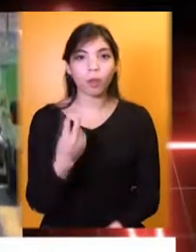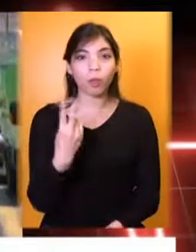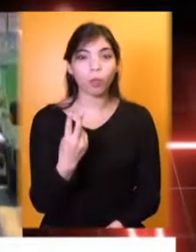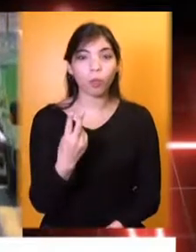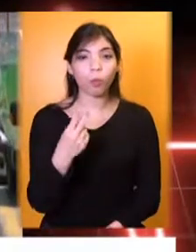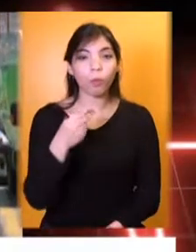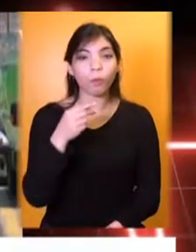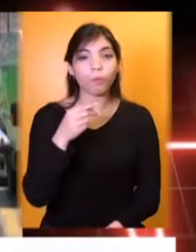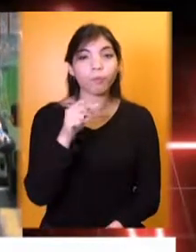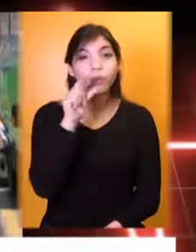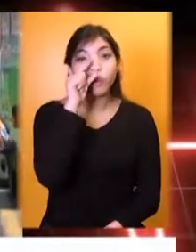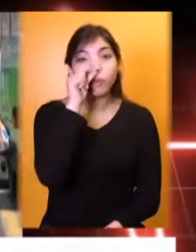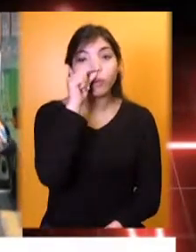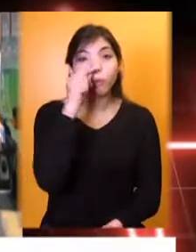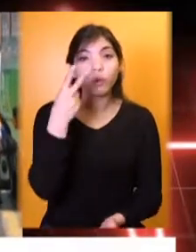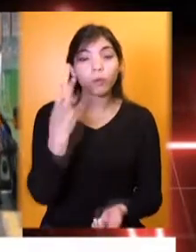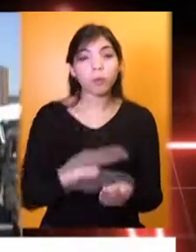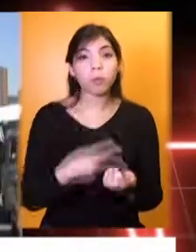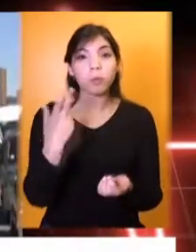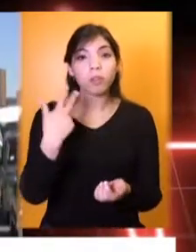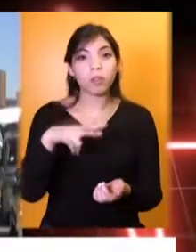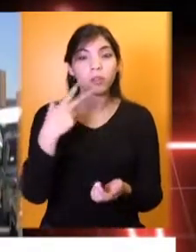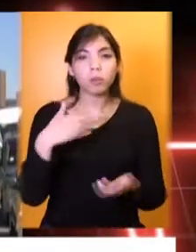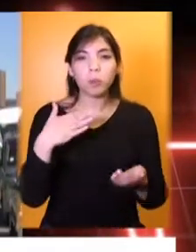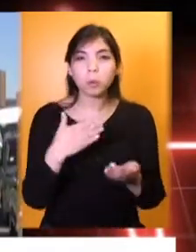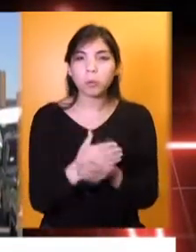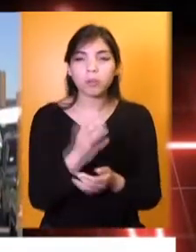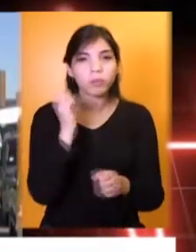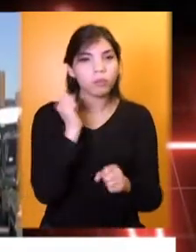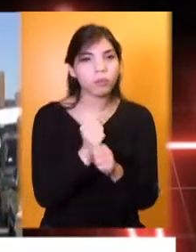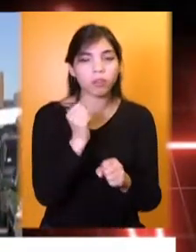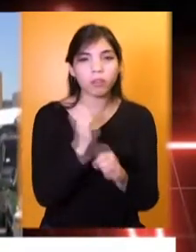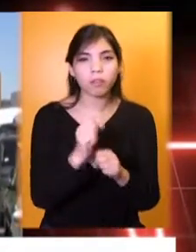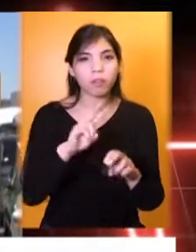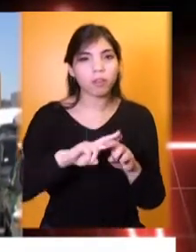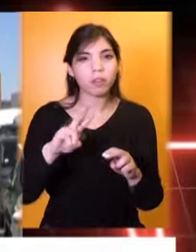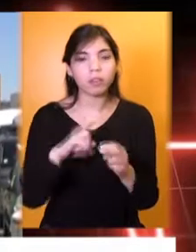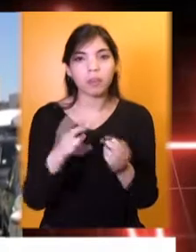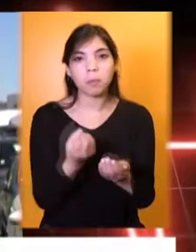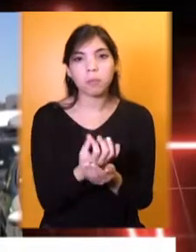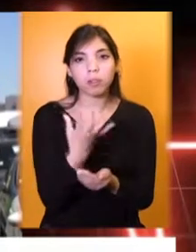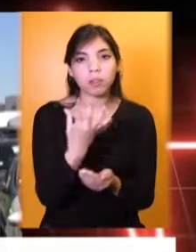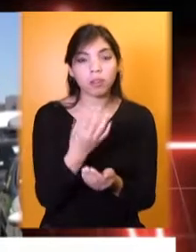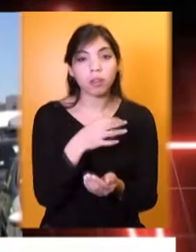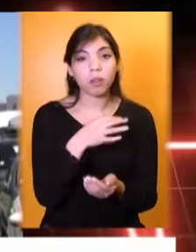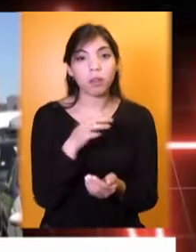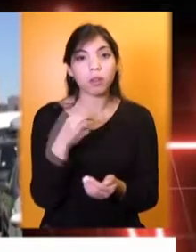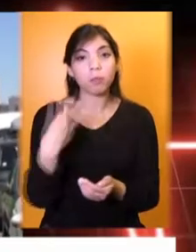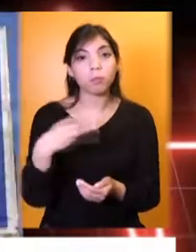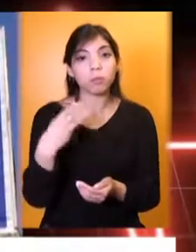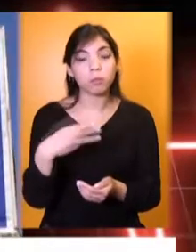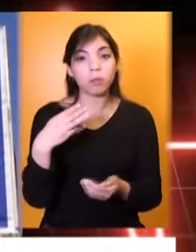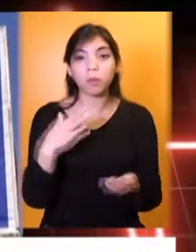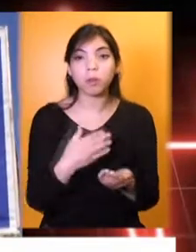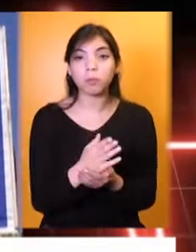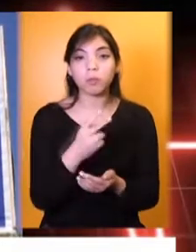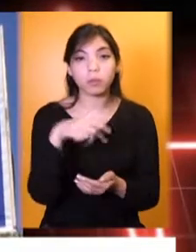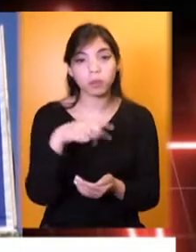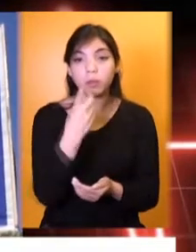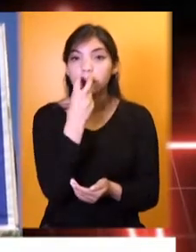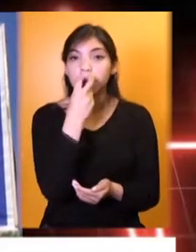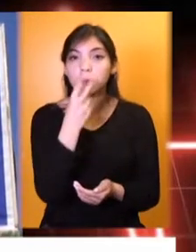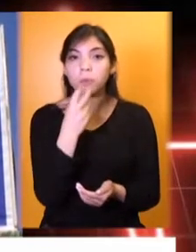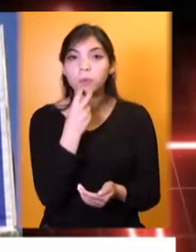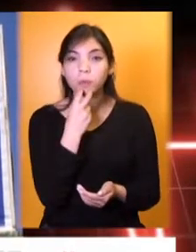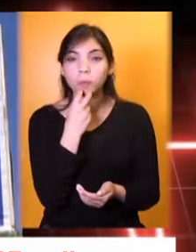El 2 de octubre del 2018 comenzaron las obras de la polémica pileta de aguas danzantes que la Municipalidad de Puerto Montt levantó en reemplazo de la anterior,